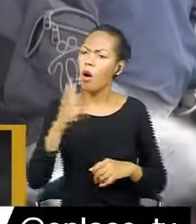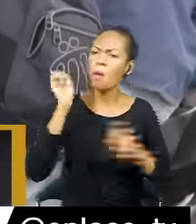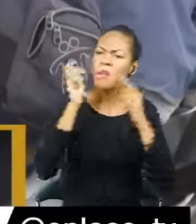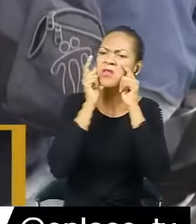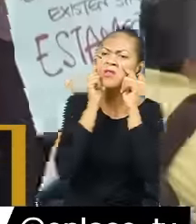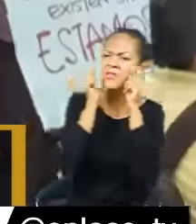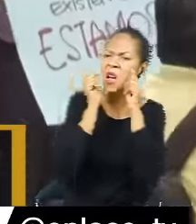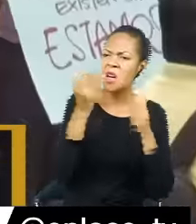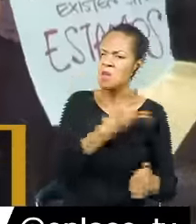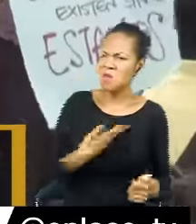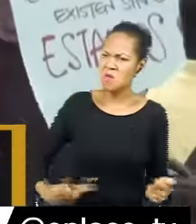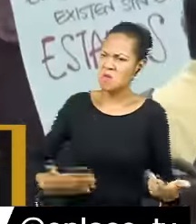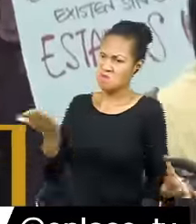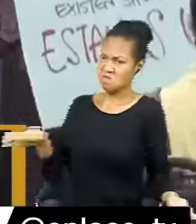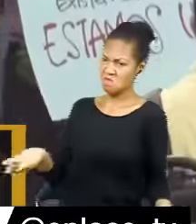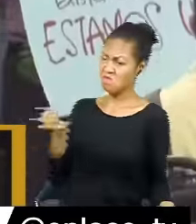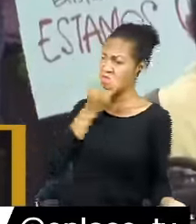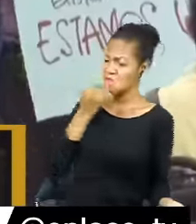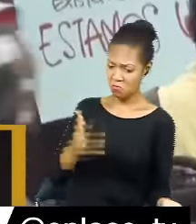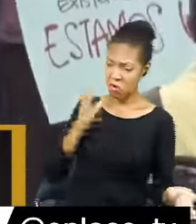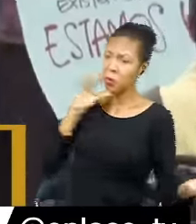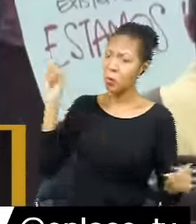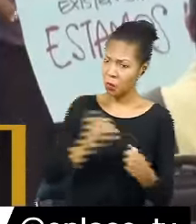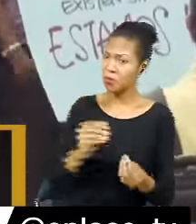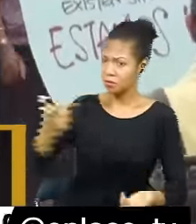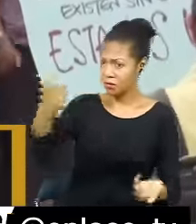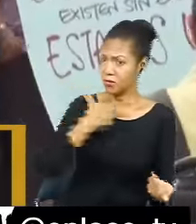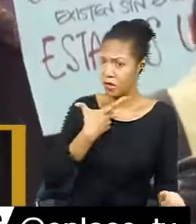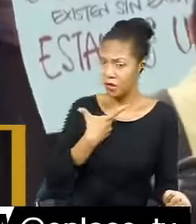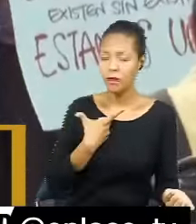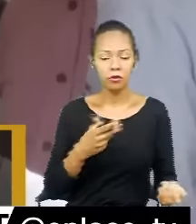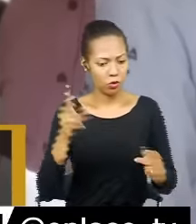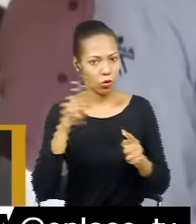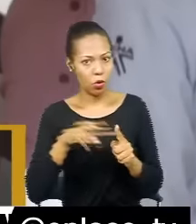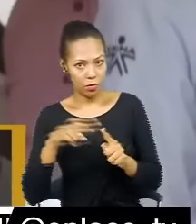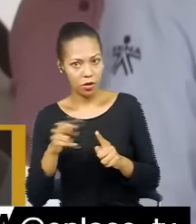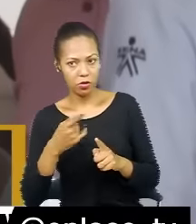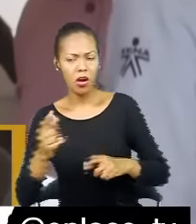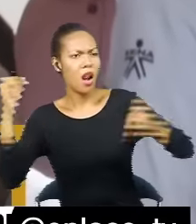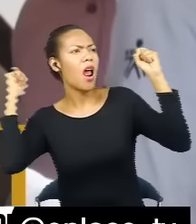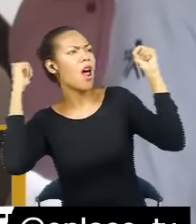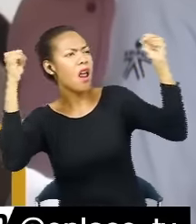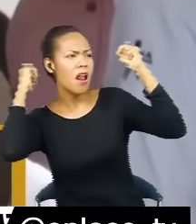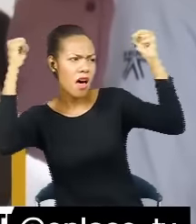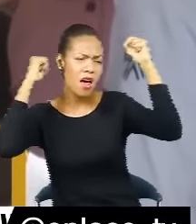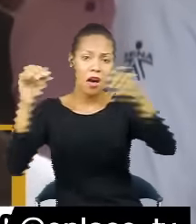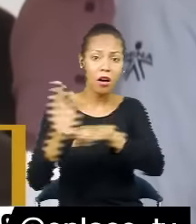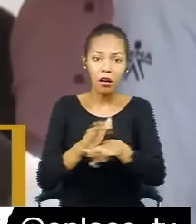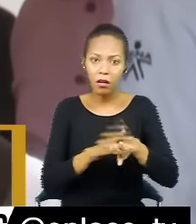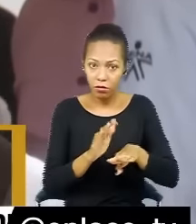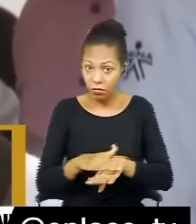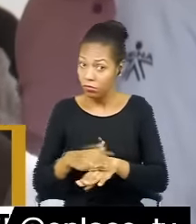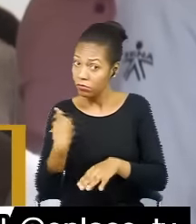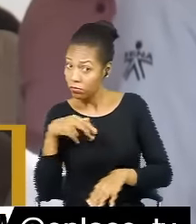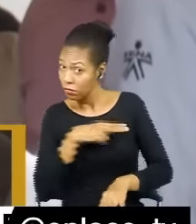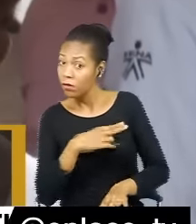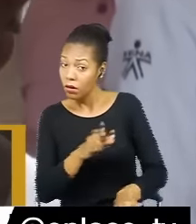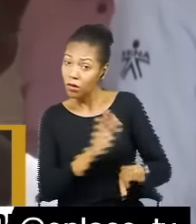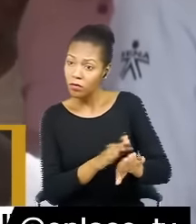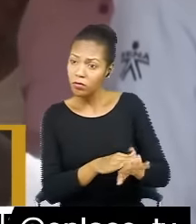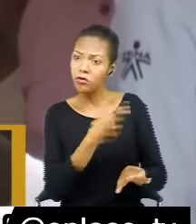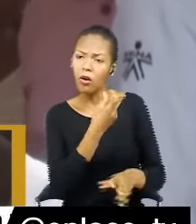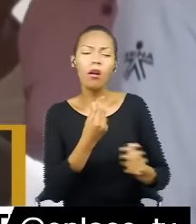cumplimiento de los acuerdos pactados. Así lo expone este líder sindical. Hace 2 meses hicimos una jornada de protesta, en la cual fue una